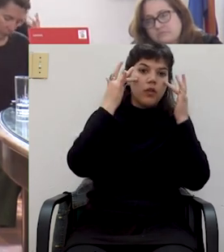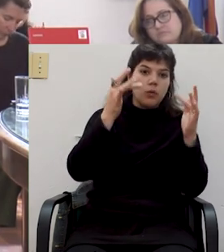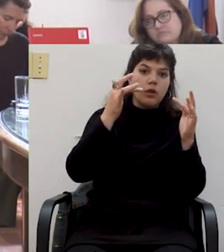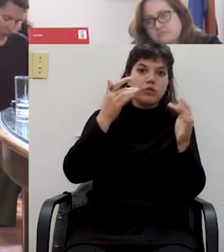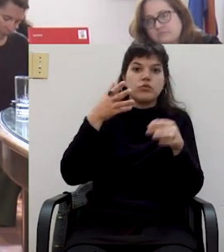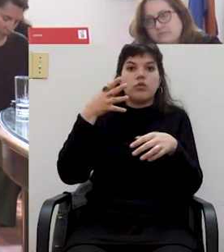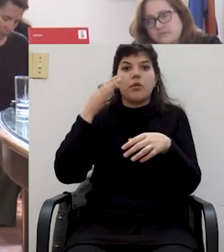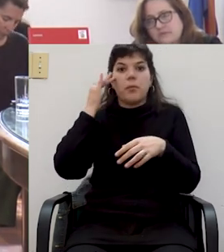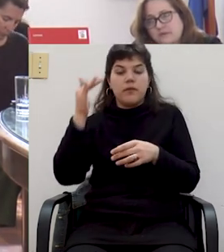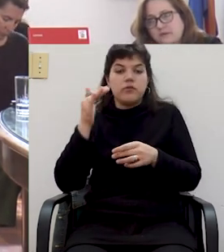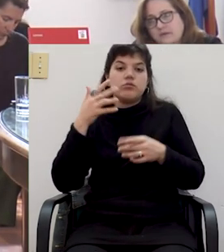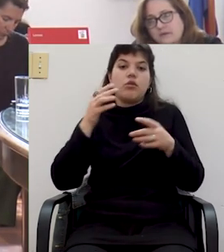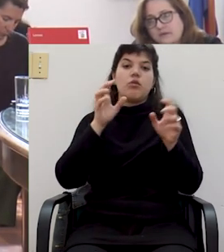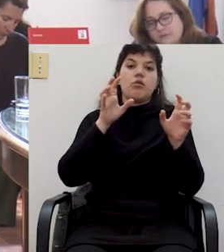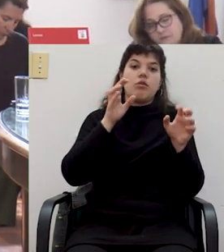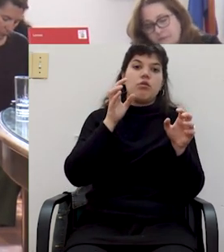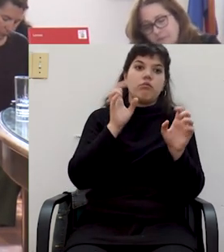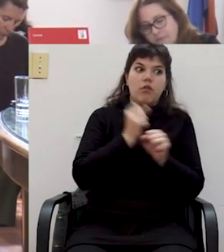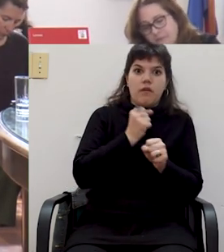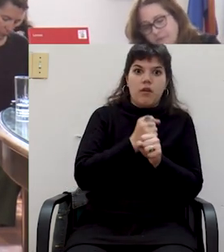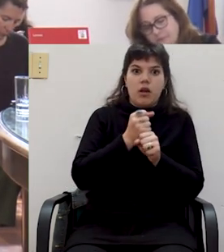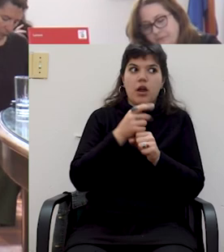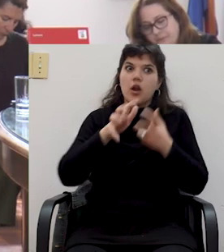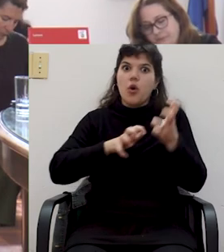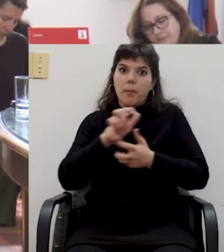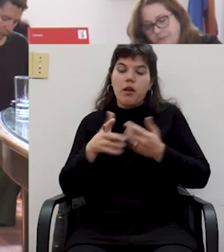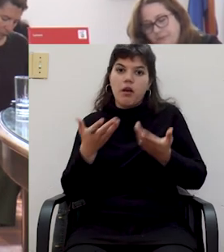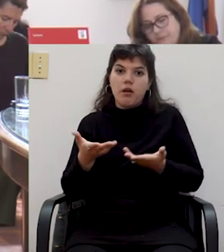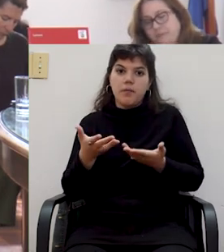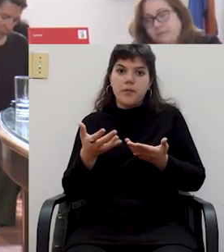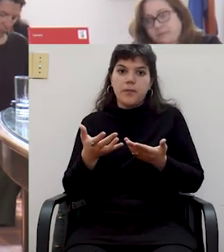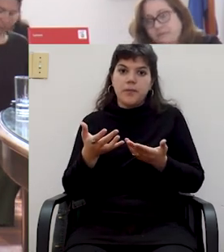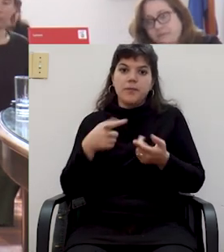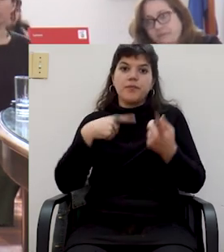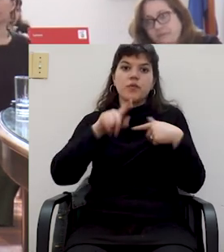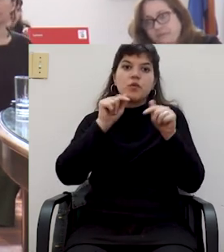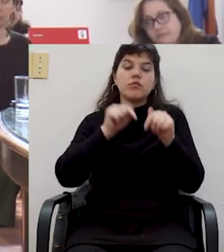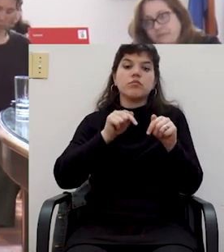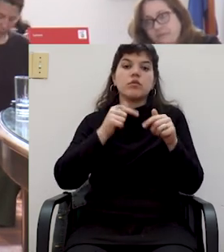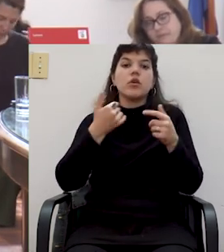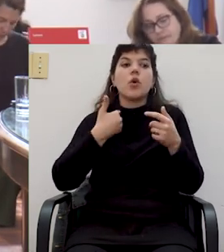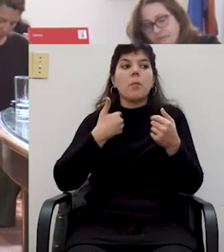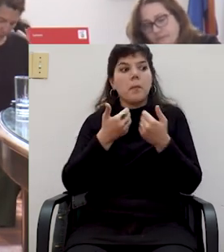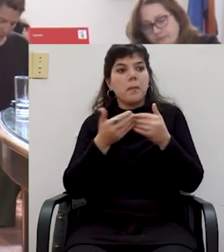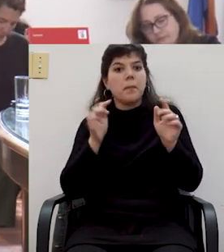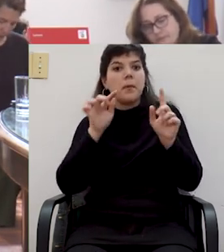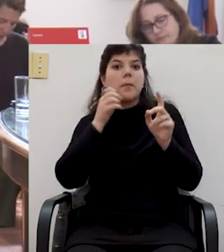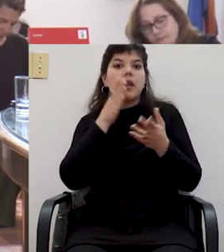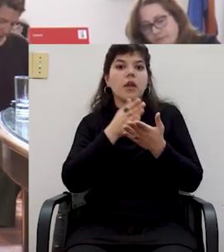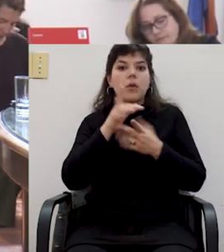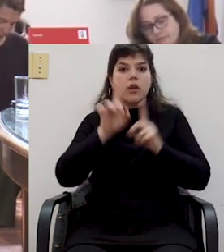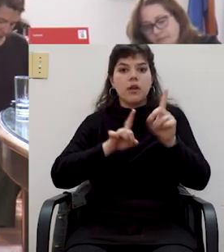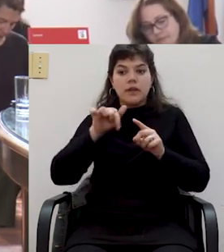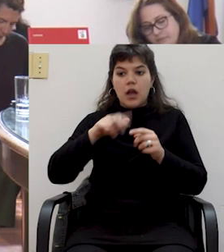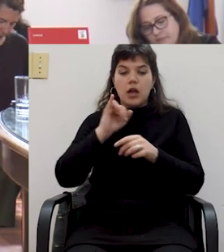muchos casos situaciones complejas de salud mental? ¿Cómo afinar acciones y políticas de bienestar universitario en la institución?